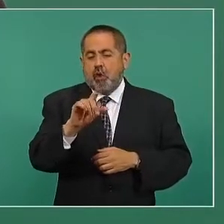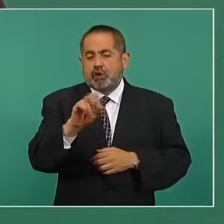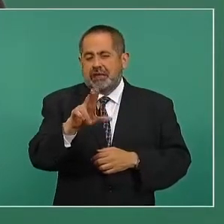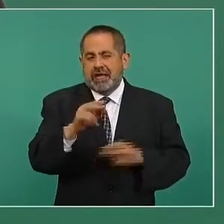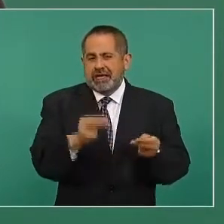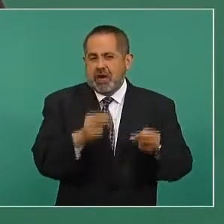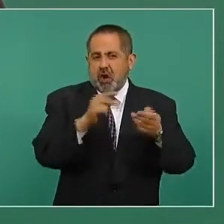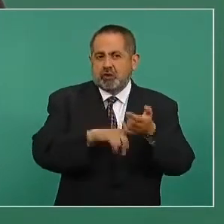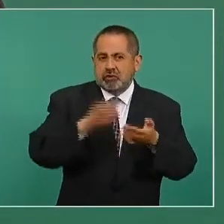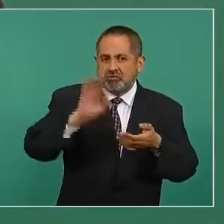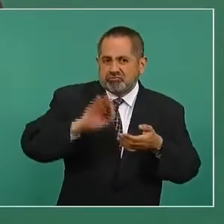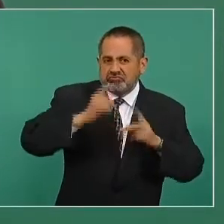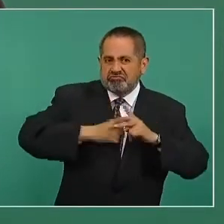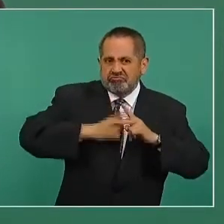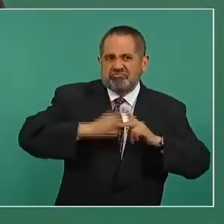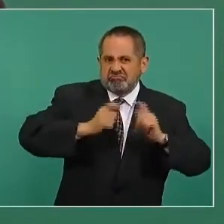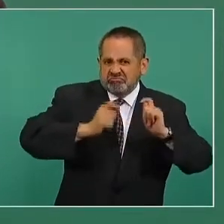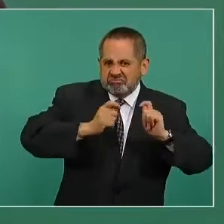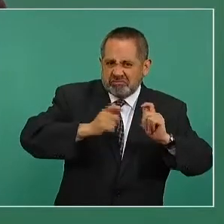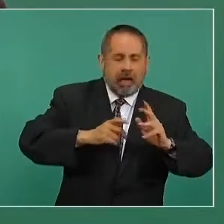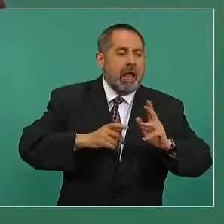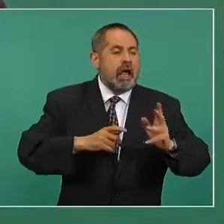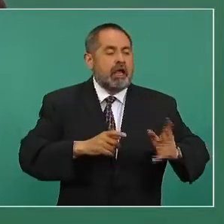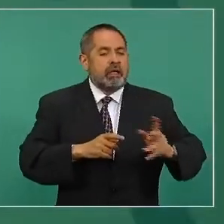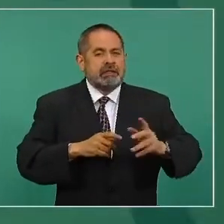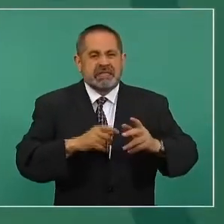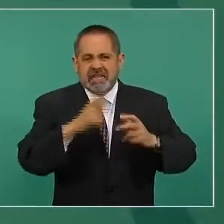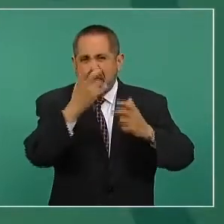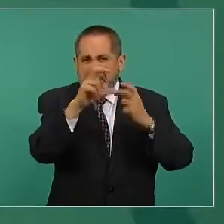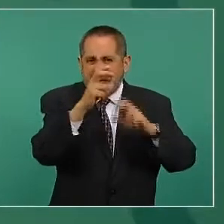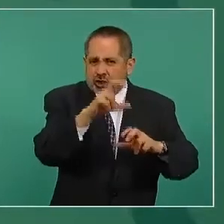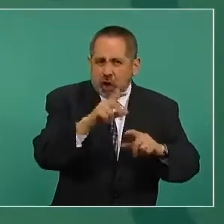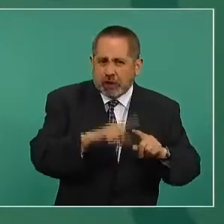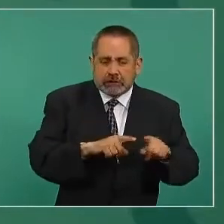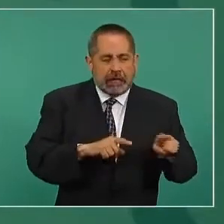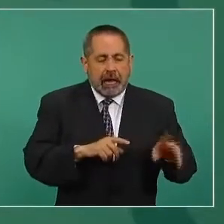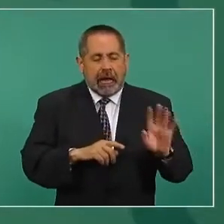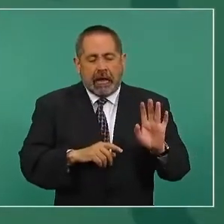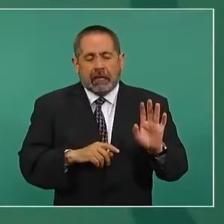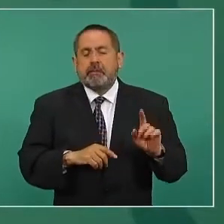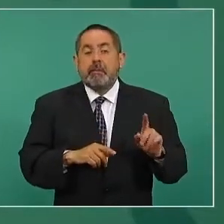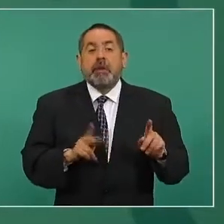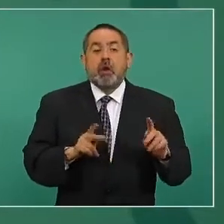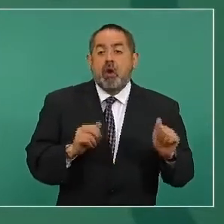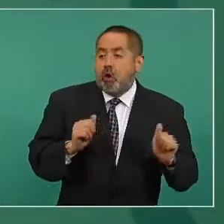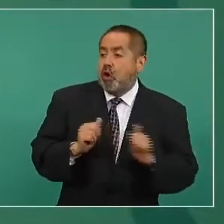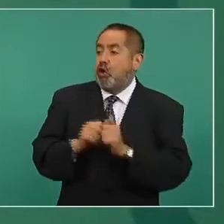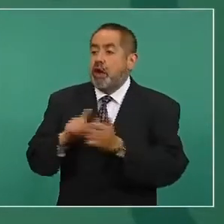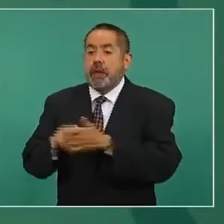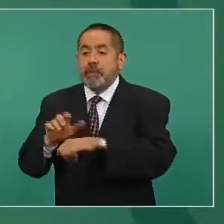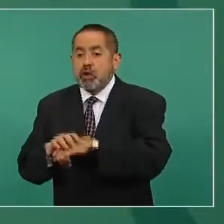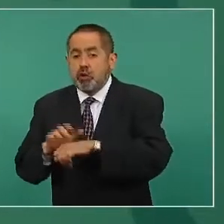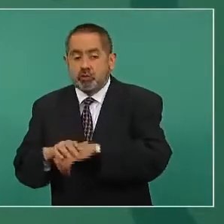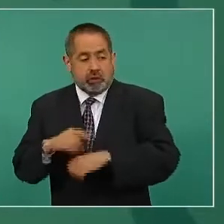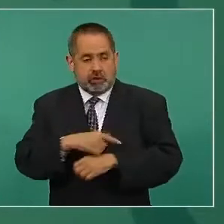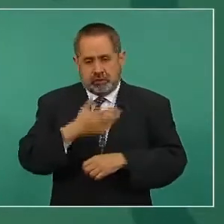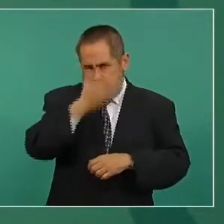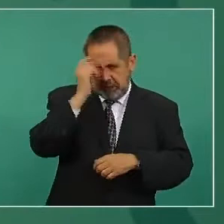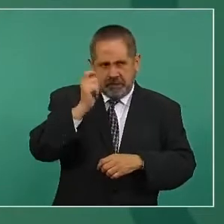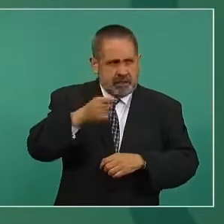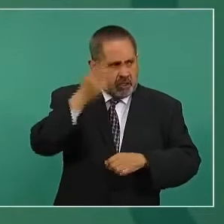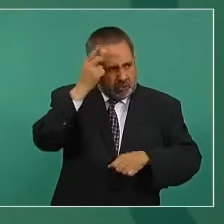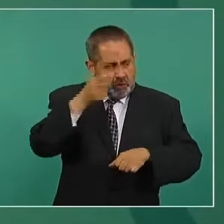Eso sí, muy cercanos al régimen, en aquel entonces muy cercanos a Salinas.